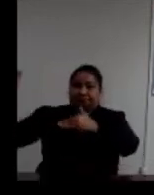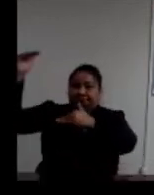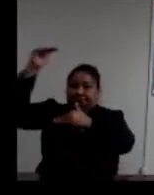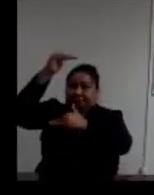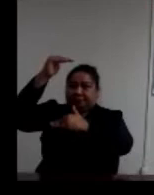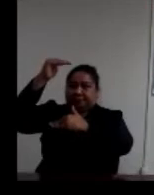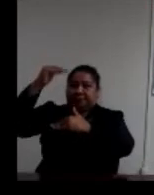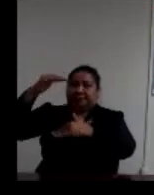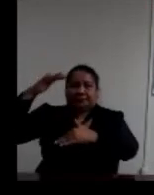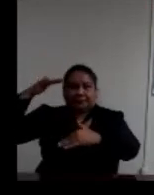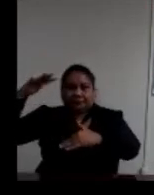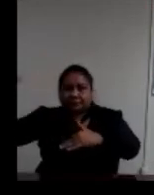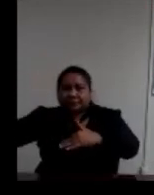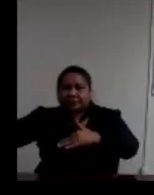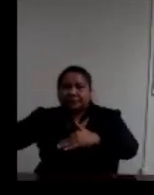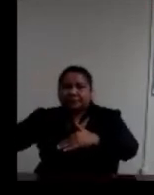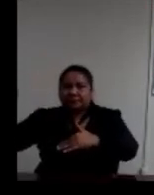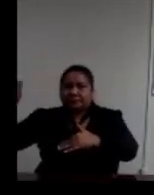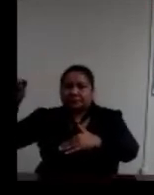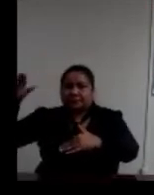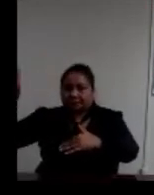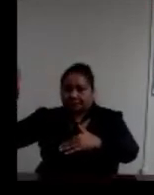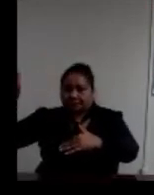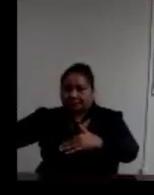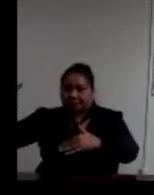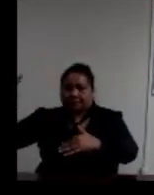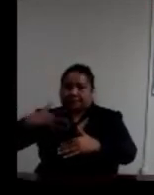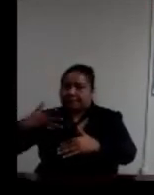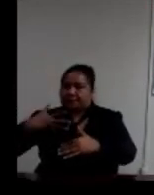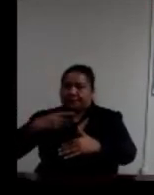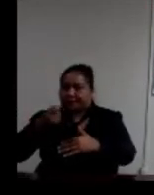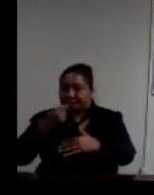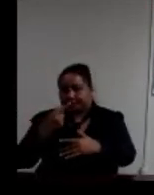en los adultos con TDA no tratados.